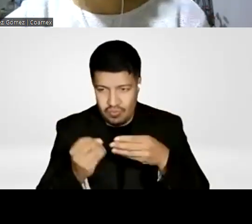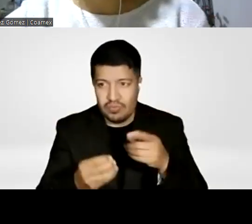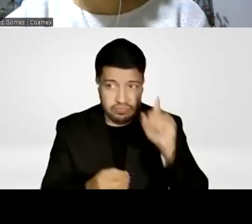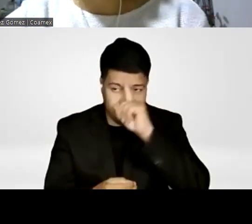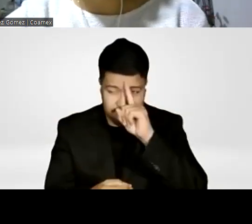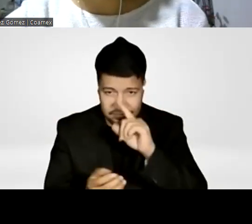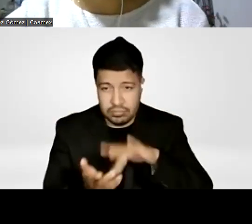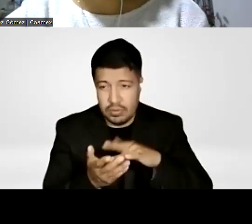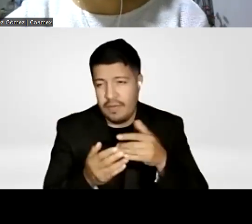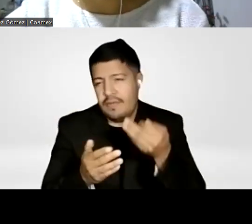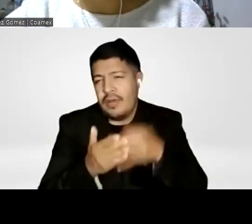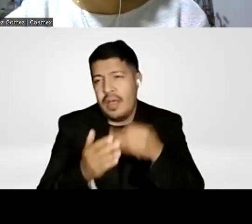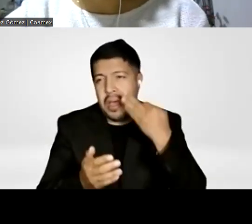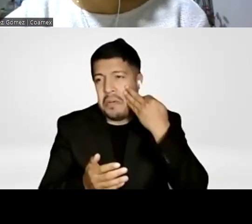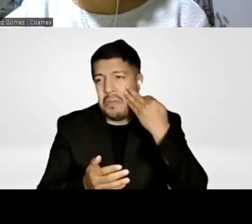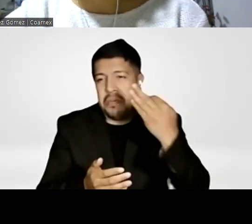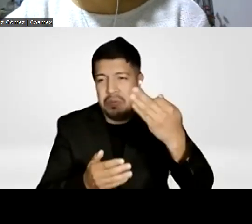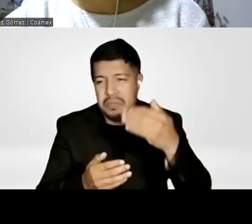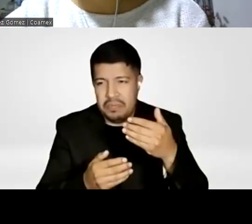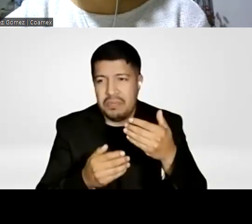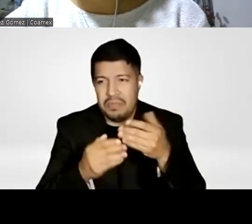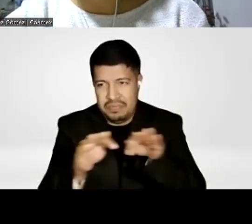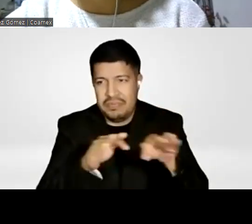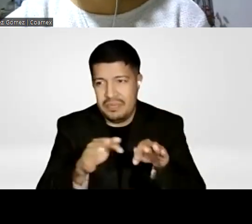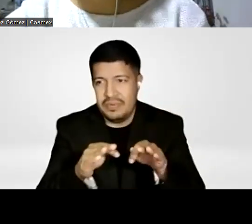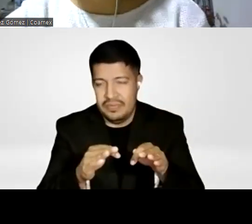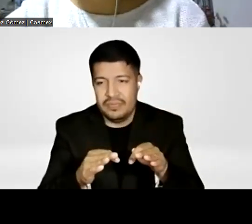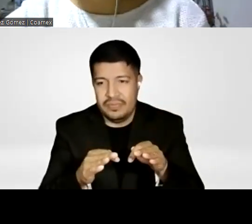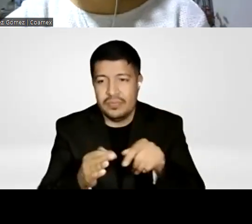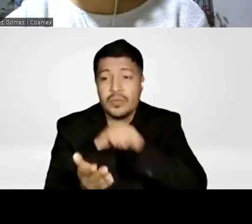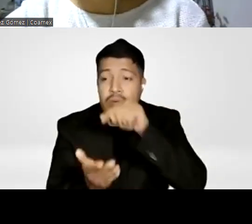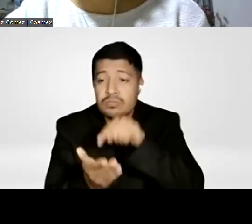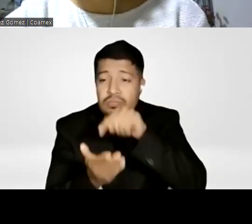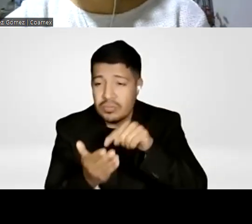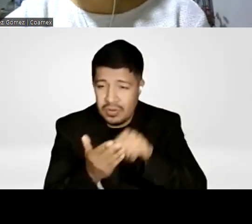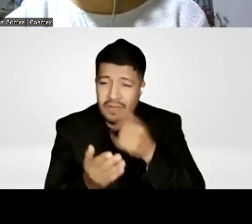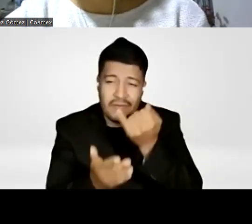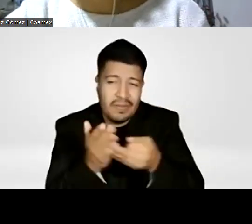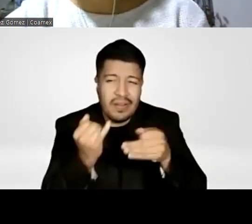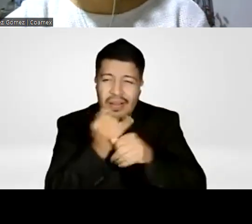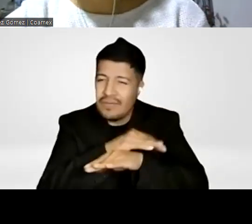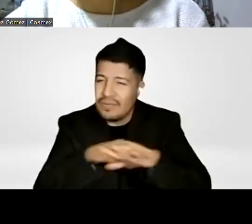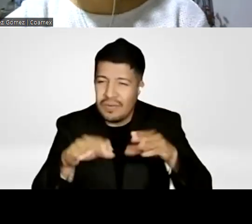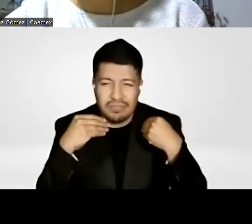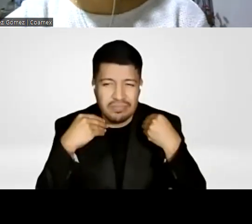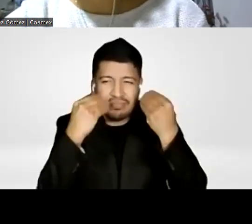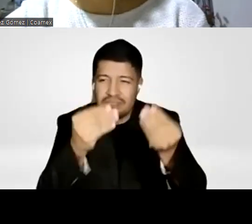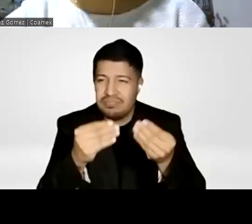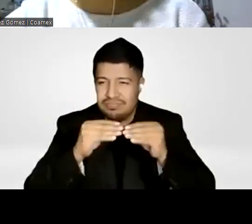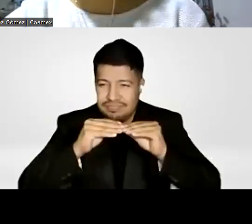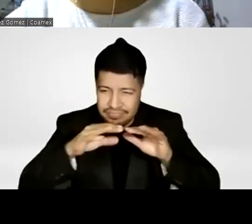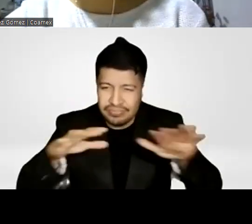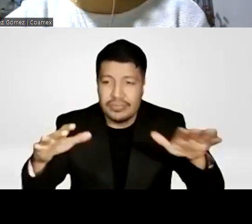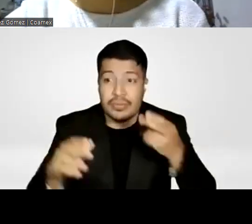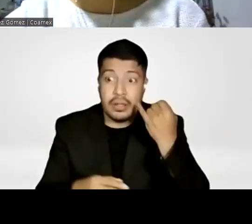¿verdad? Para llegar, como dicen ustedes, a todos los rincones, que la gente tenga la información, pero finalmente iniciativas como esta